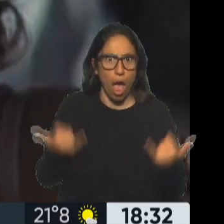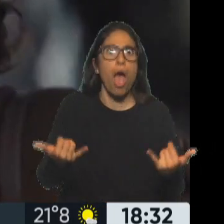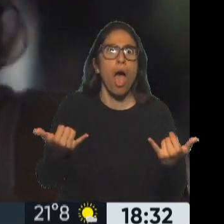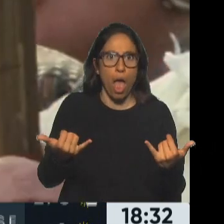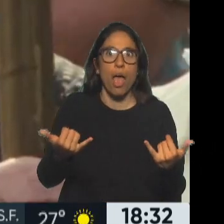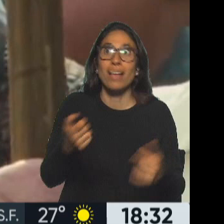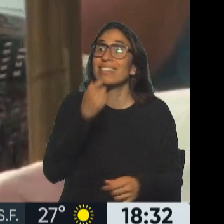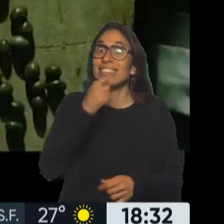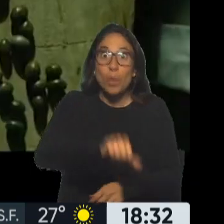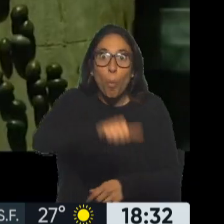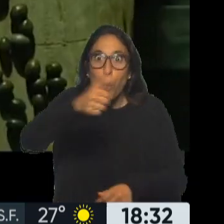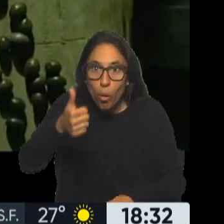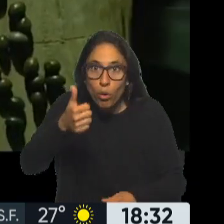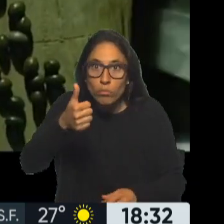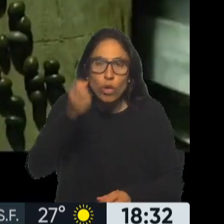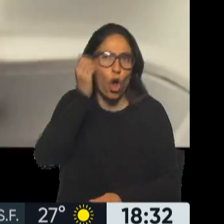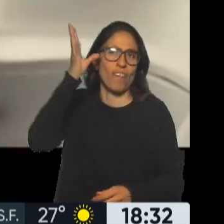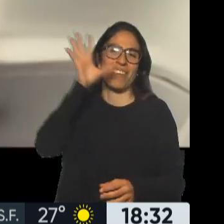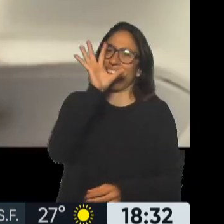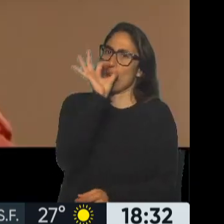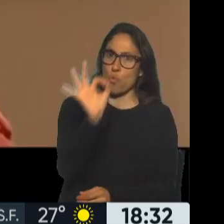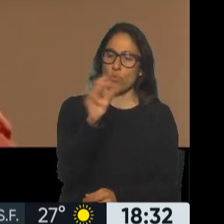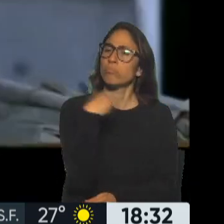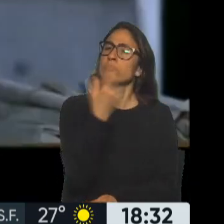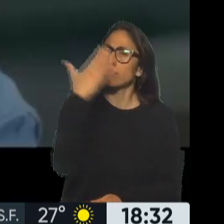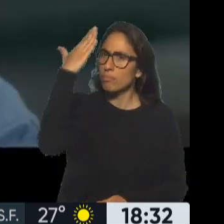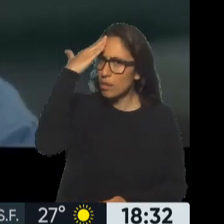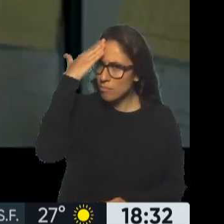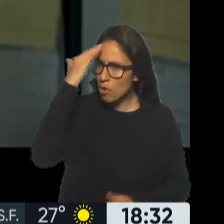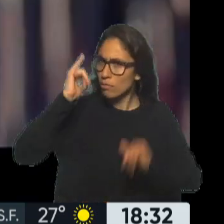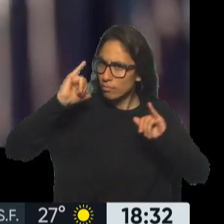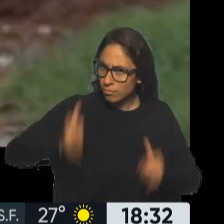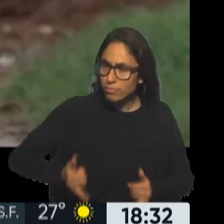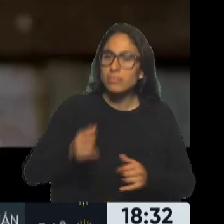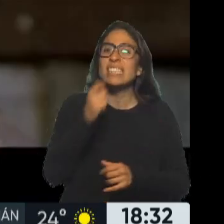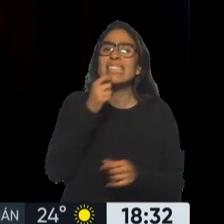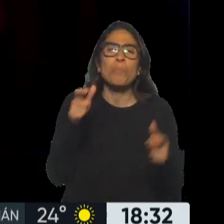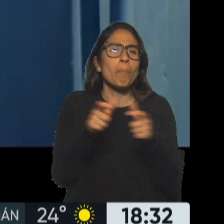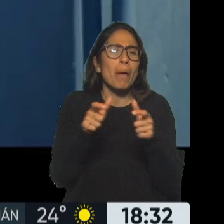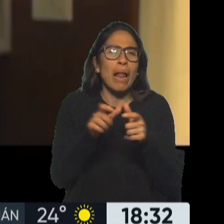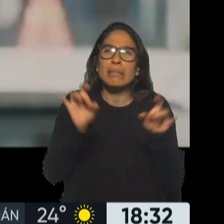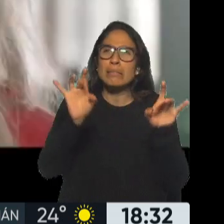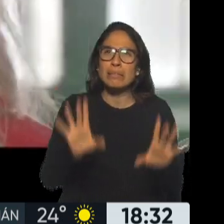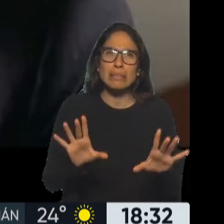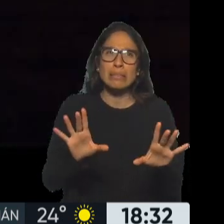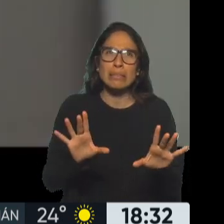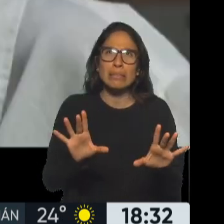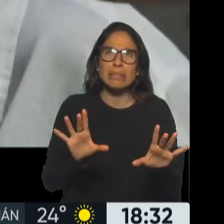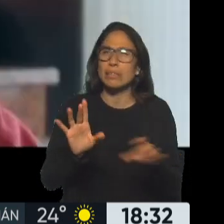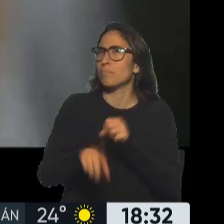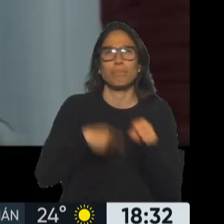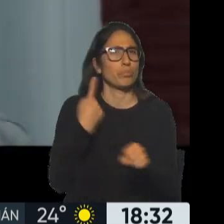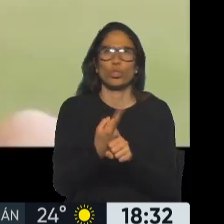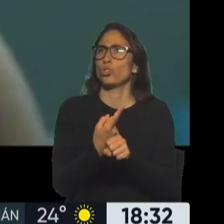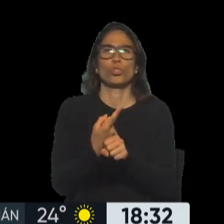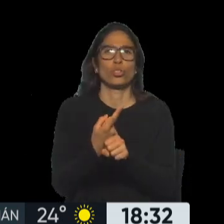olvidan. Tenemos memoria. Si fuera tan solo una película, sería inabarcable. Pero no.